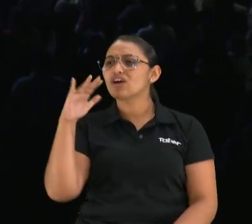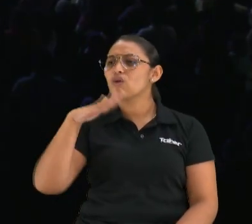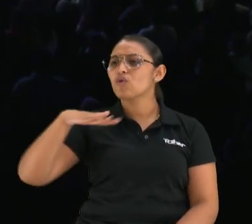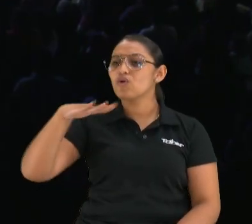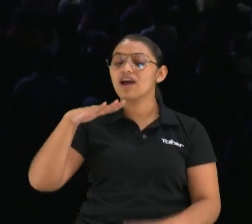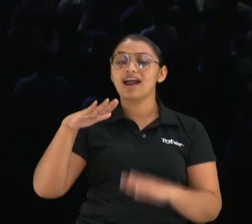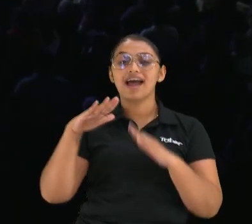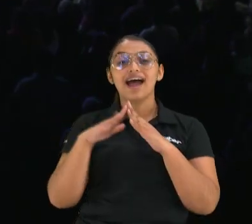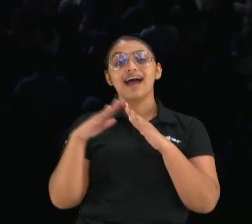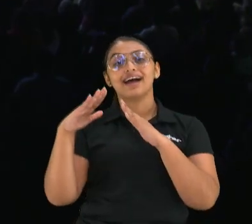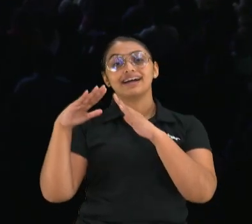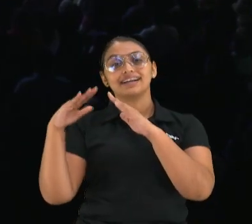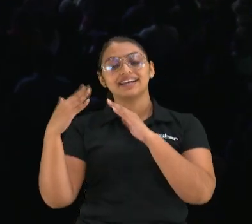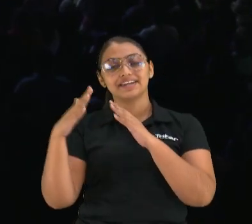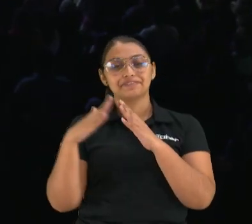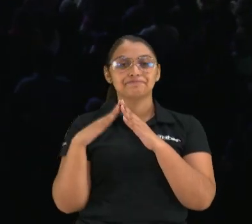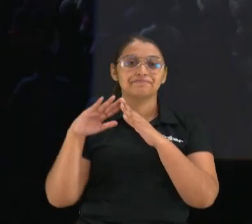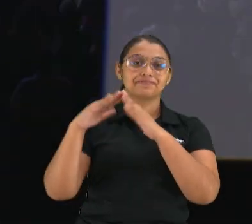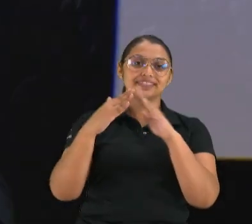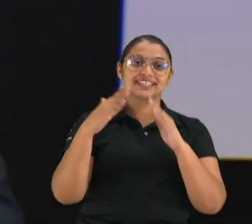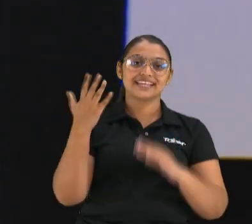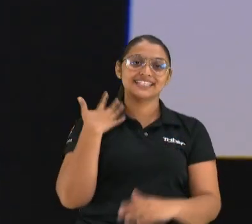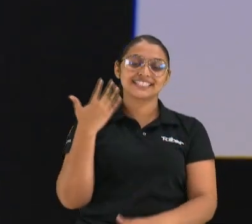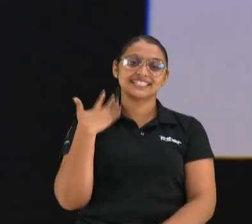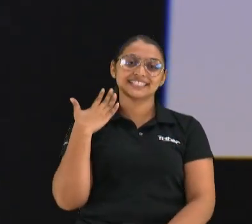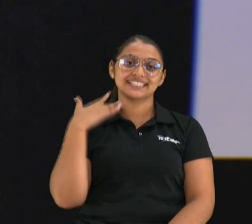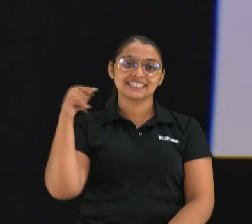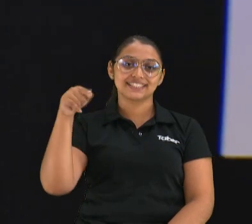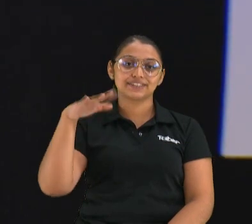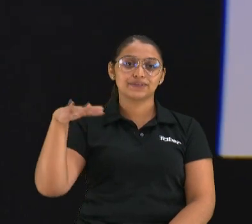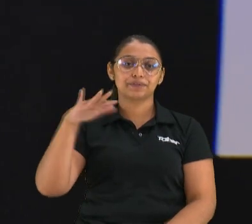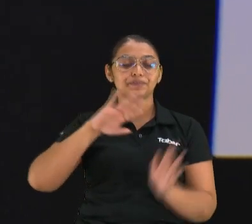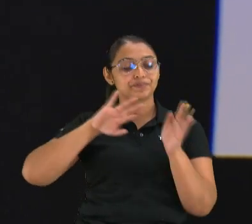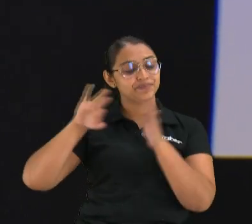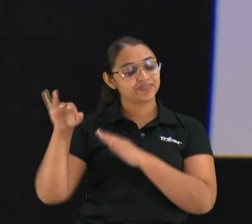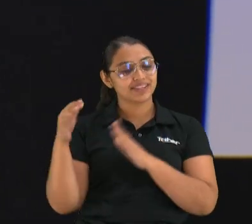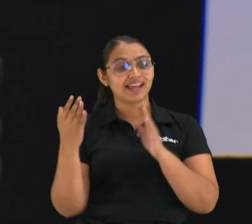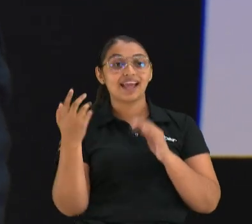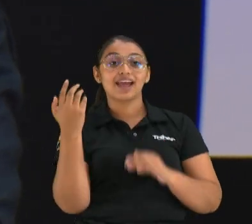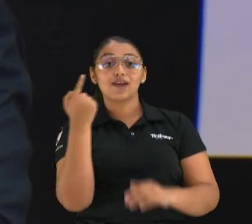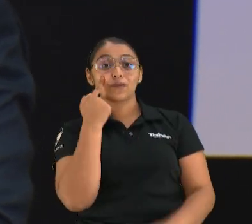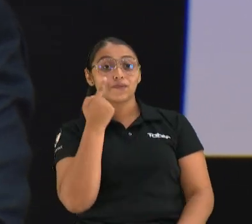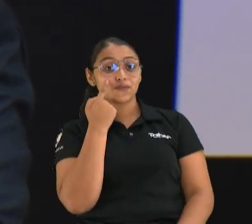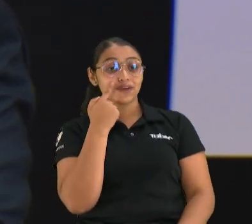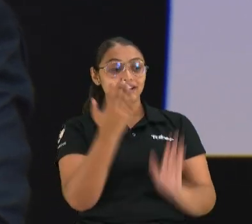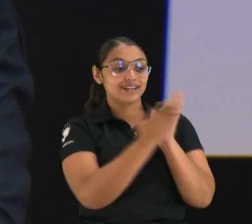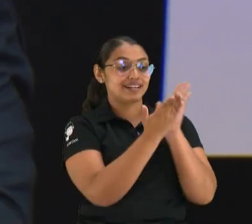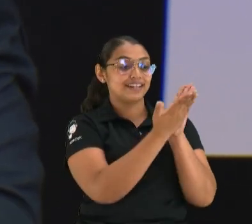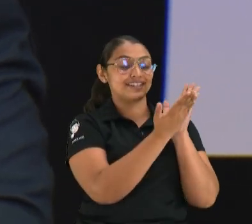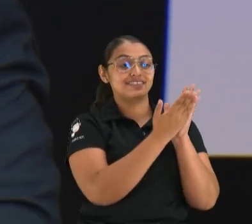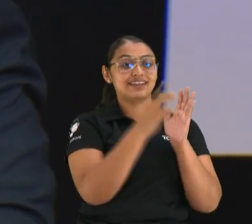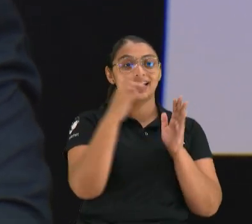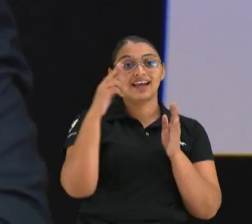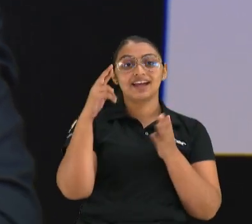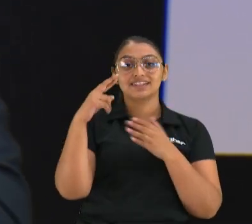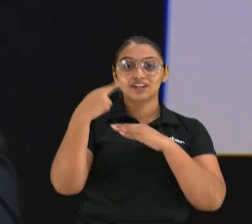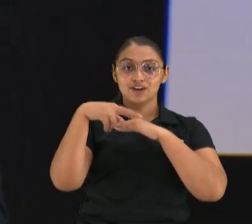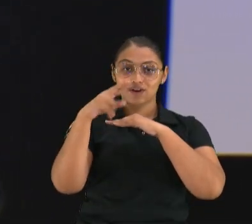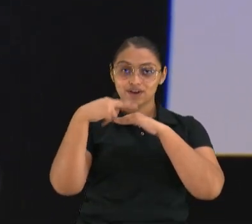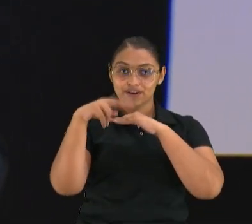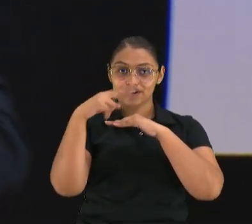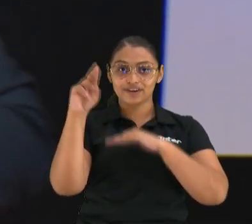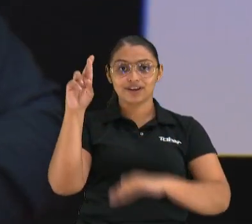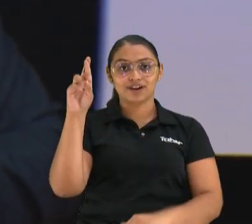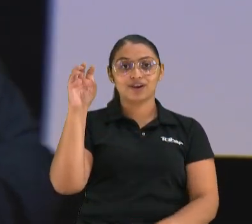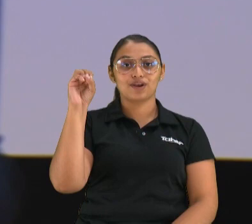está Carlos también Bueno quiero que abra la Biblia conmigo por favor a romanos capítulo 1 romanos capítulo 1 y me gustaría que